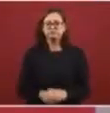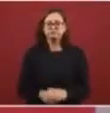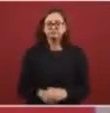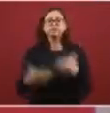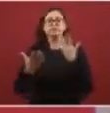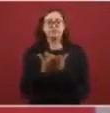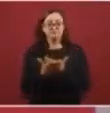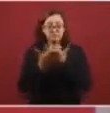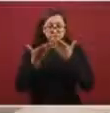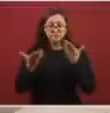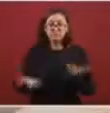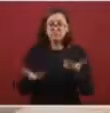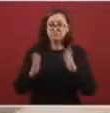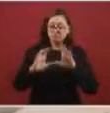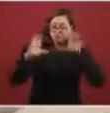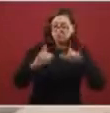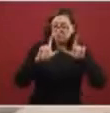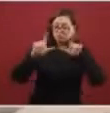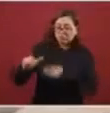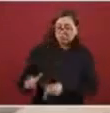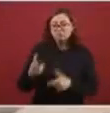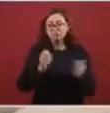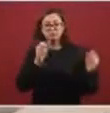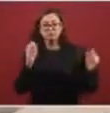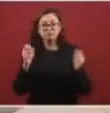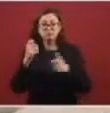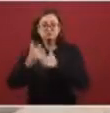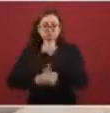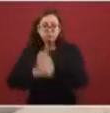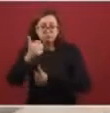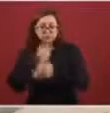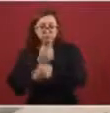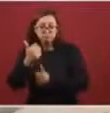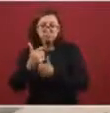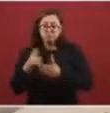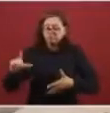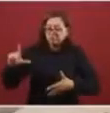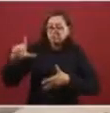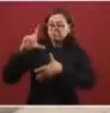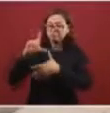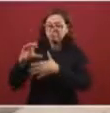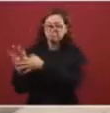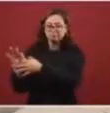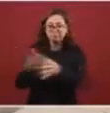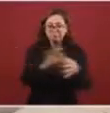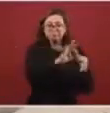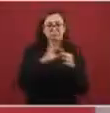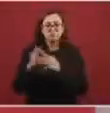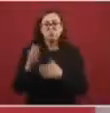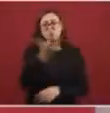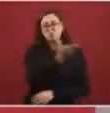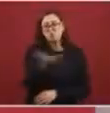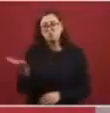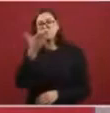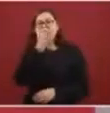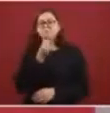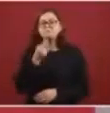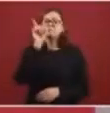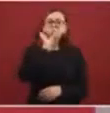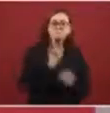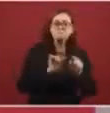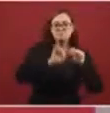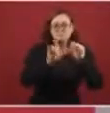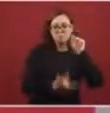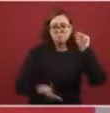solidaridad, la misma amistad y las concesiones y la unión entre los latinoamericanos Ustedes, mujeres y hombres de nuestro